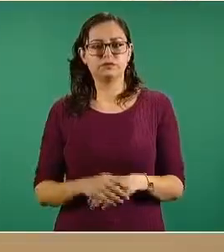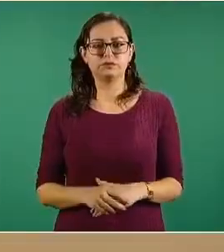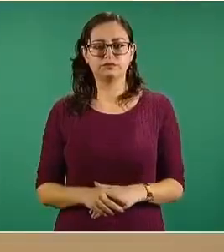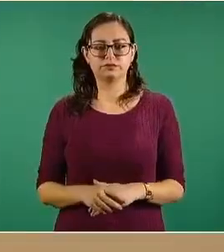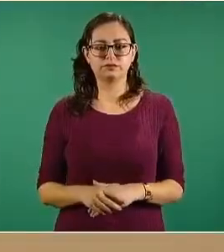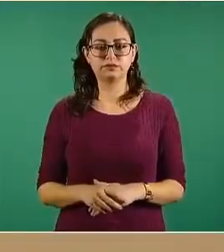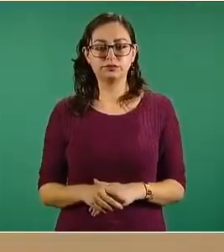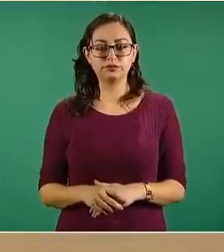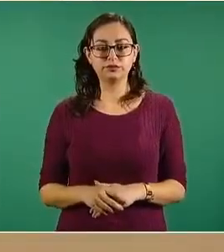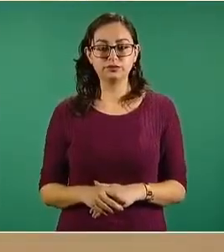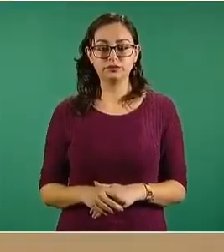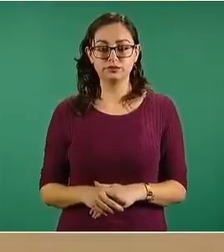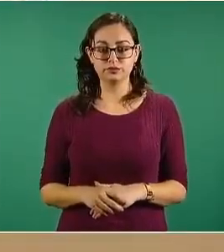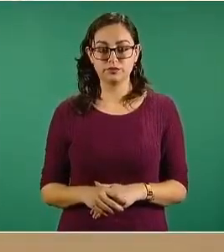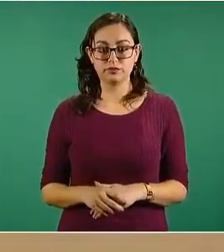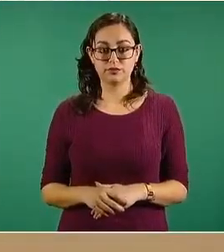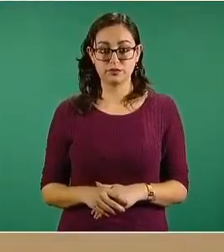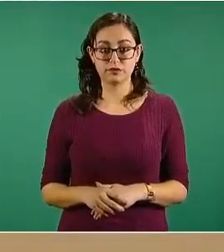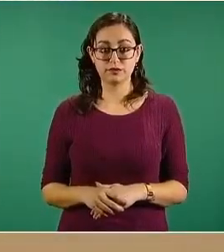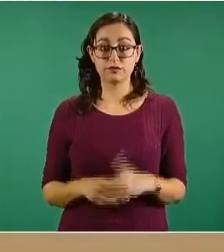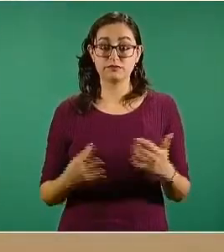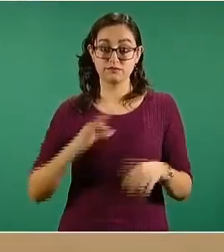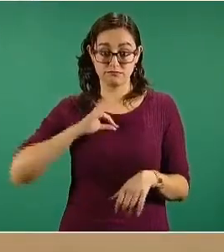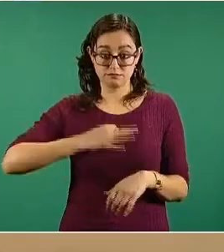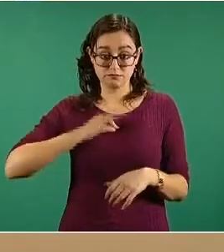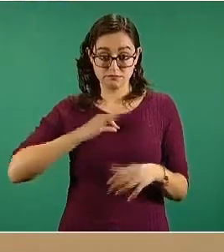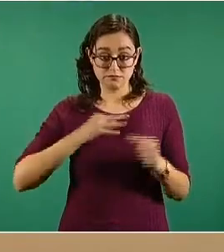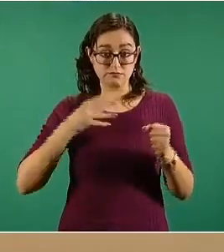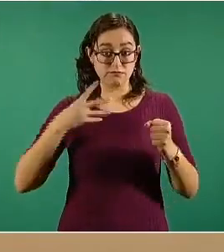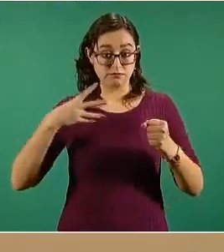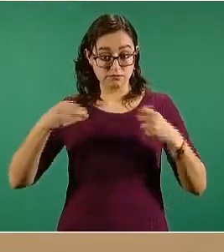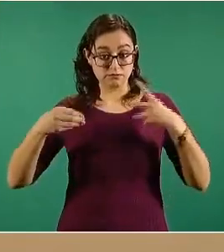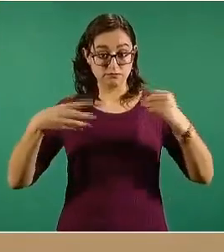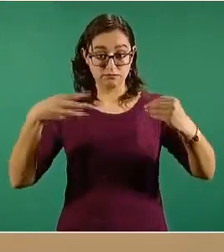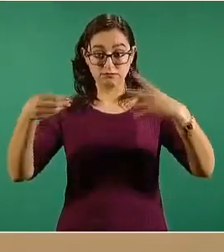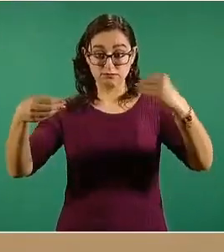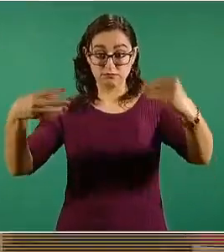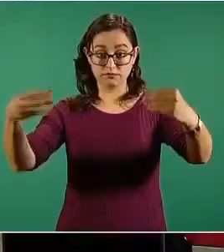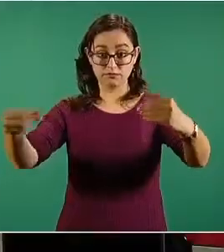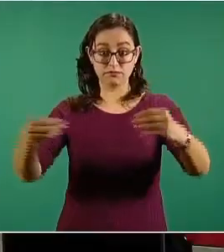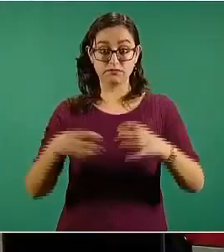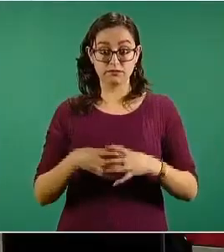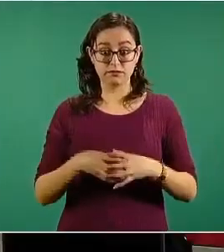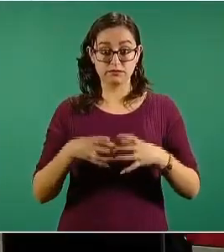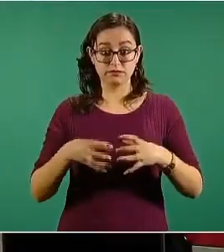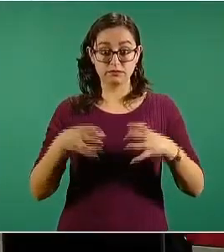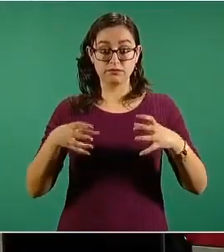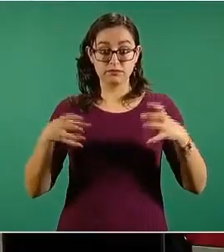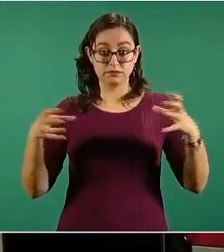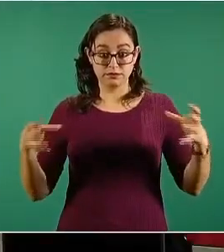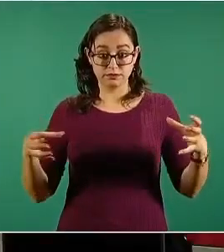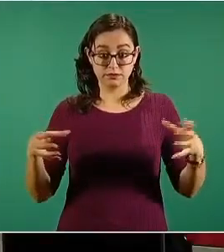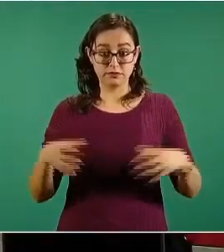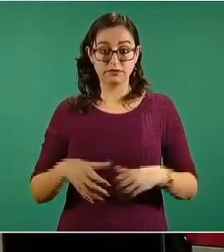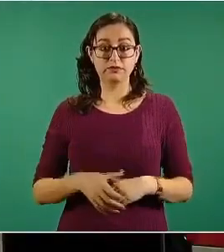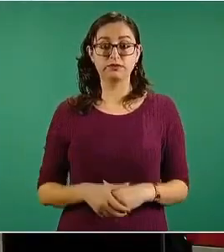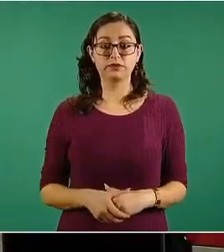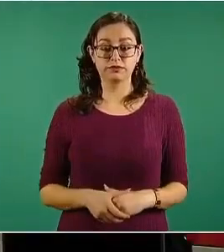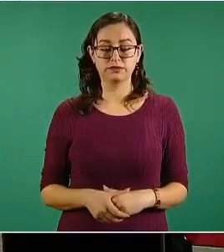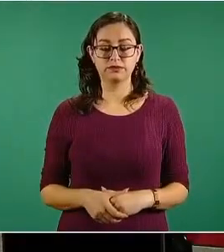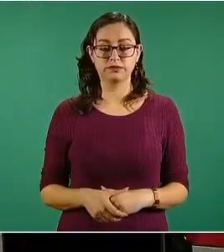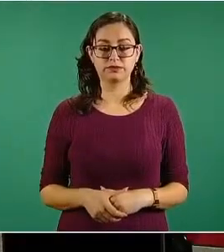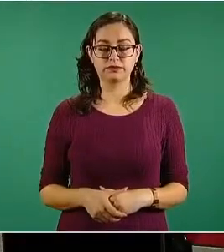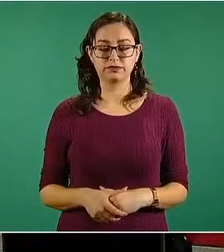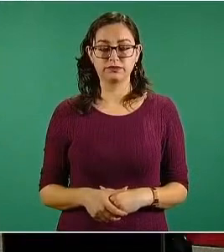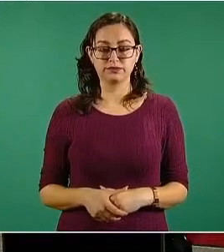si la epidemia está caminando, si la epidemia está creciendo, el número de entidades federativas que